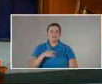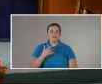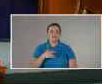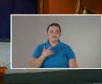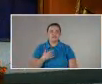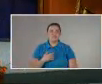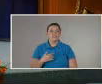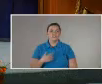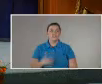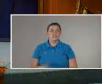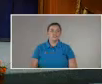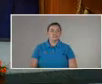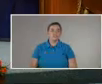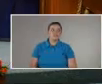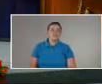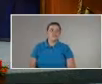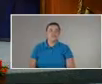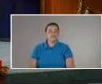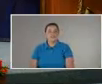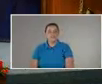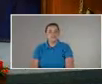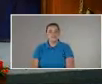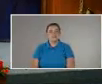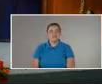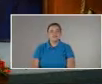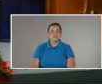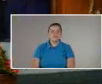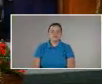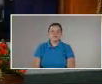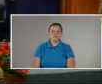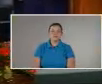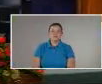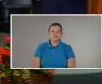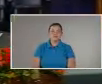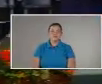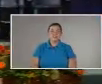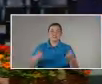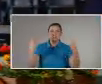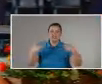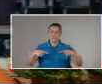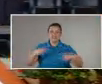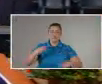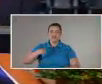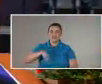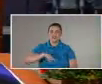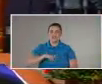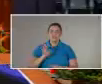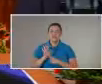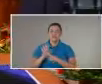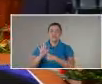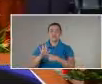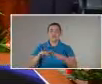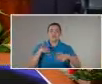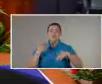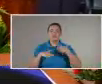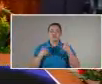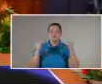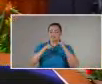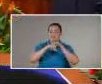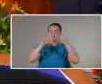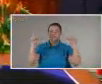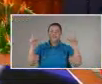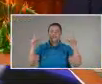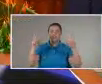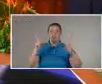que nos reflejan a nosotros y nos desafían a nosotros. Nos muestra un gozo extraordinario. Según el griego,